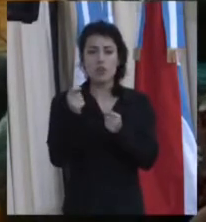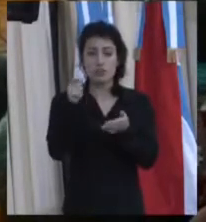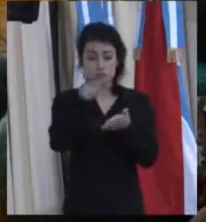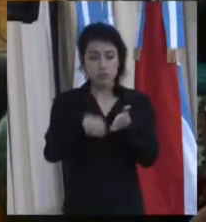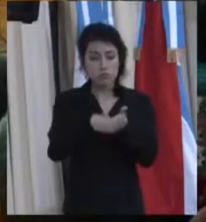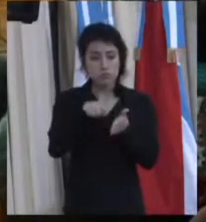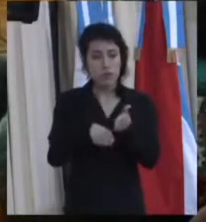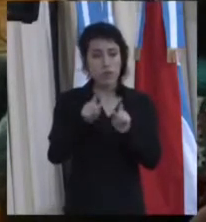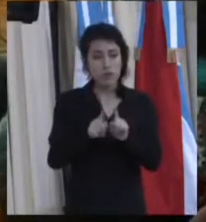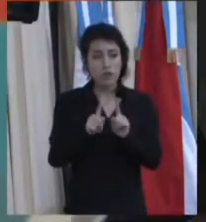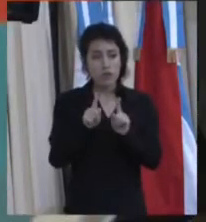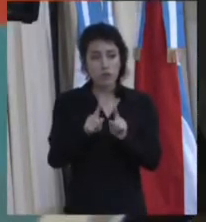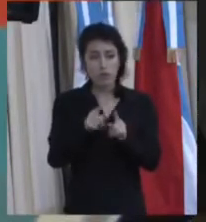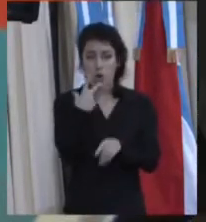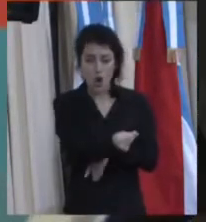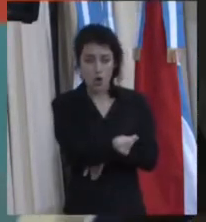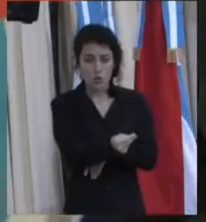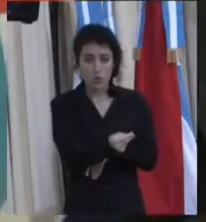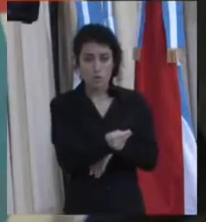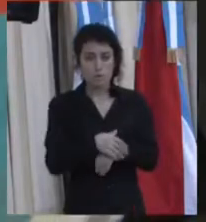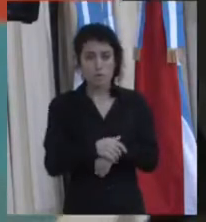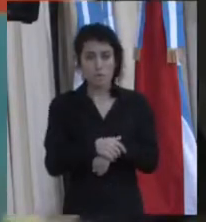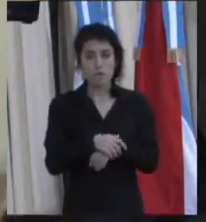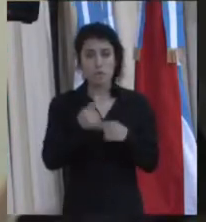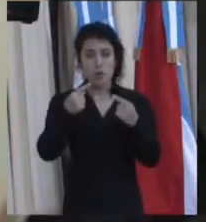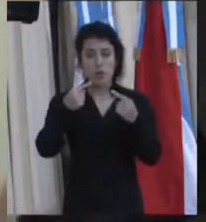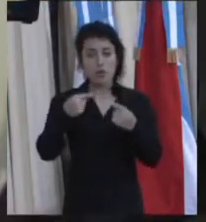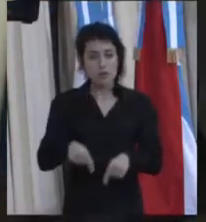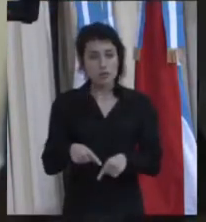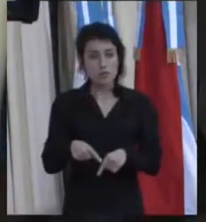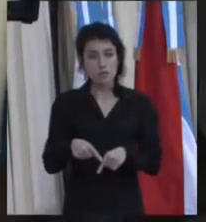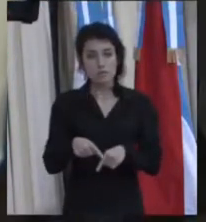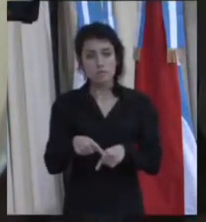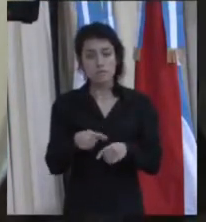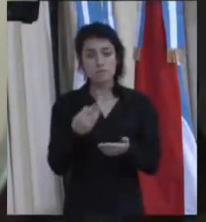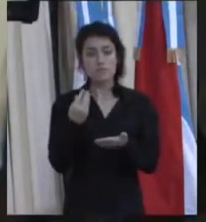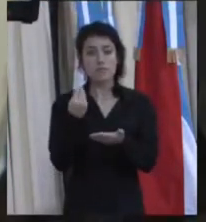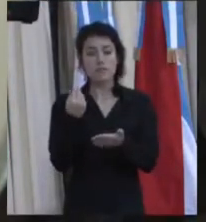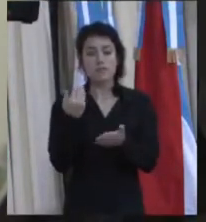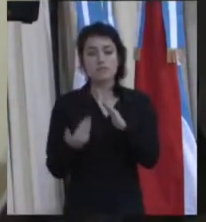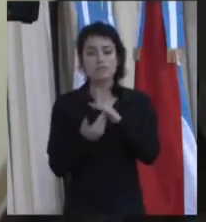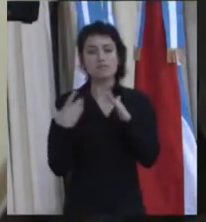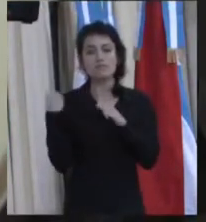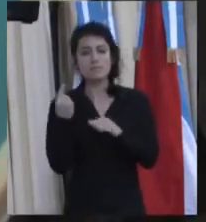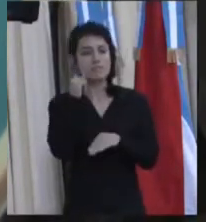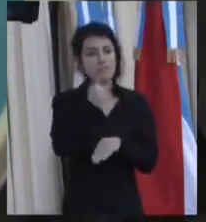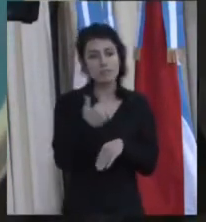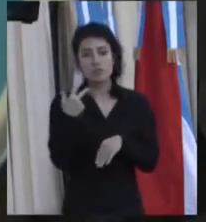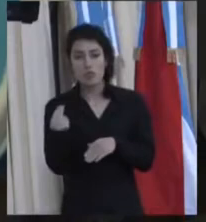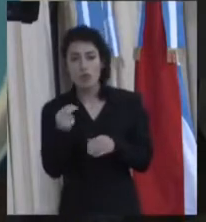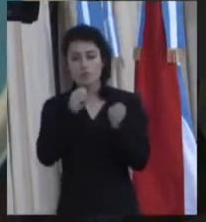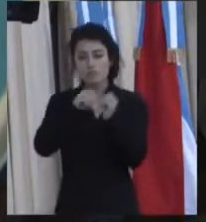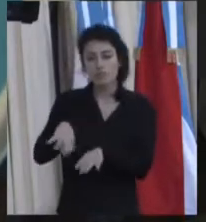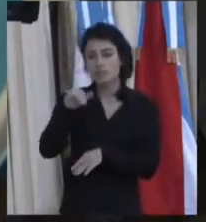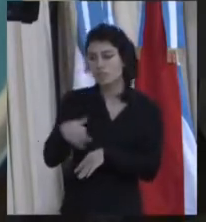acta. Y eso le dio lugar a un montón de cuestiones sobre cuál era el rector, si estaba elegido o no, y si se le aceptaba la renuncia después